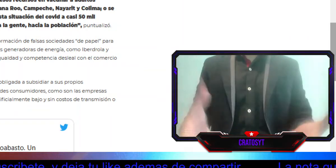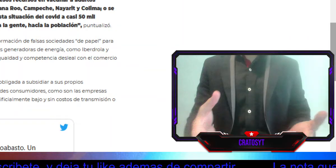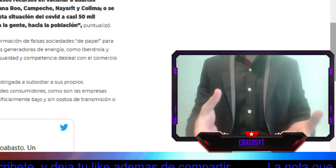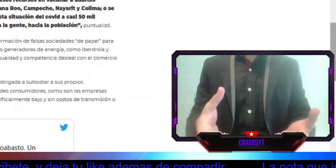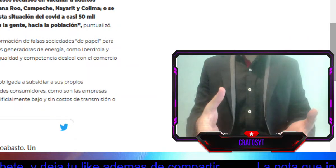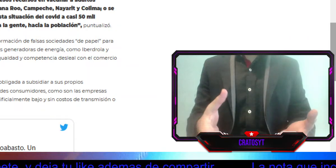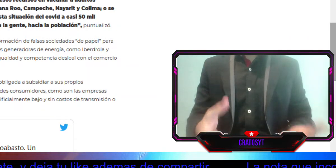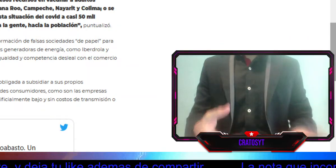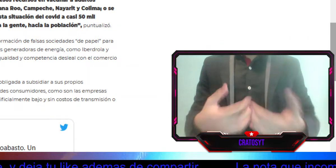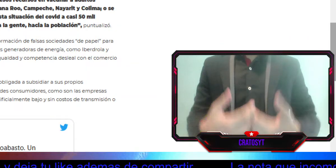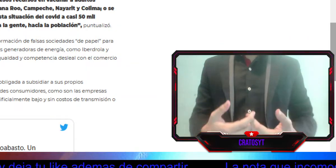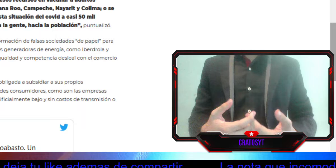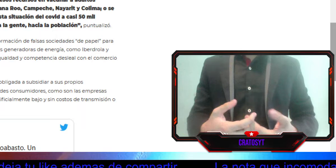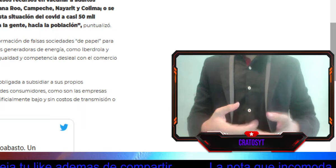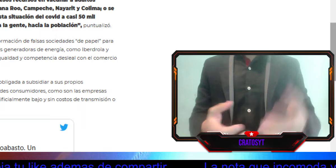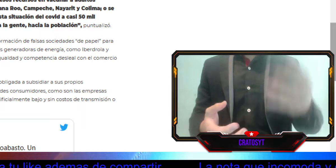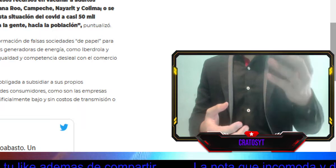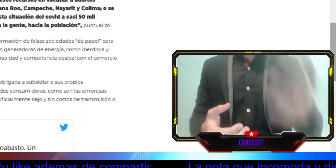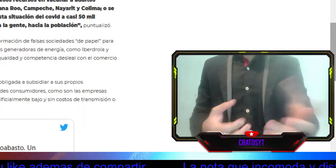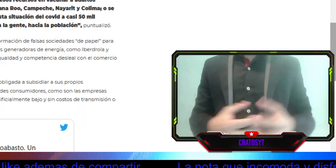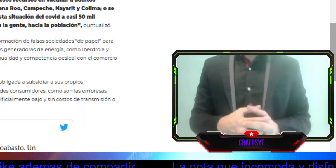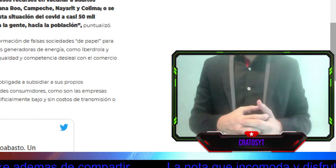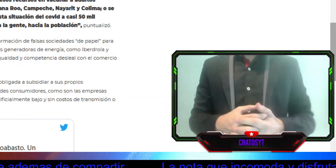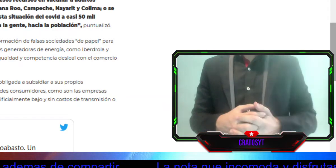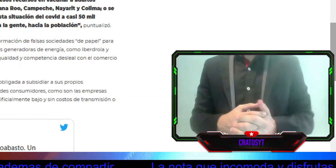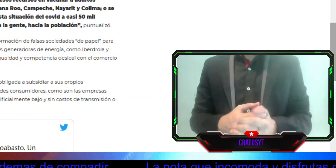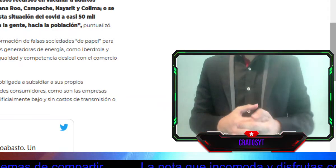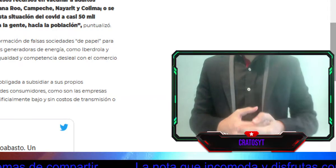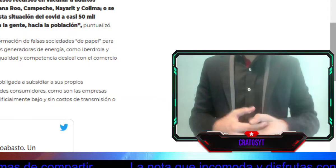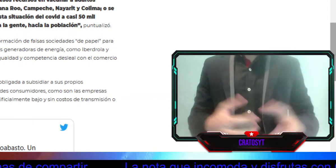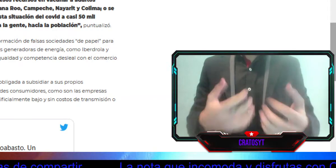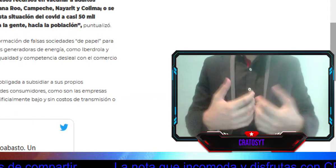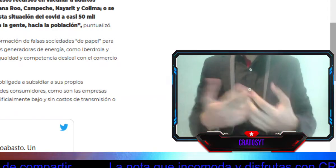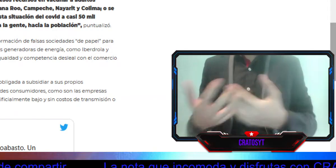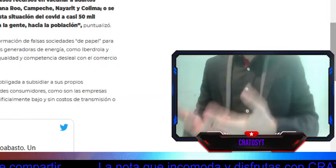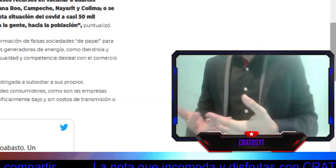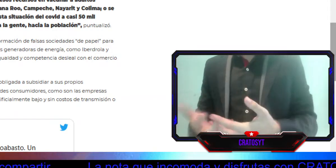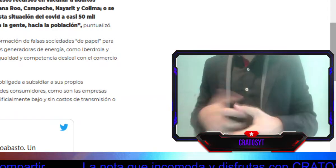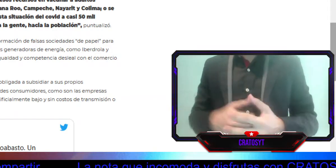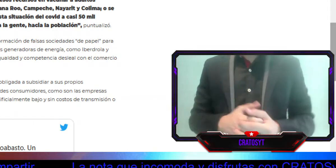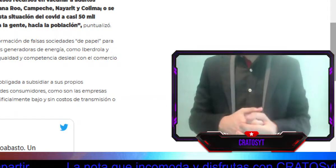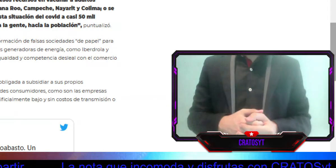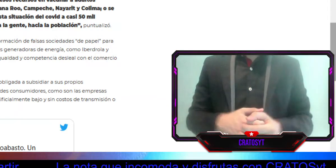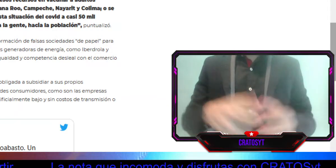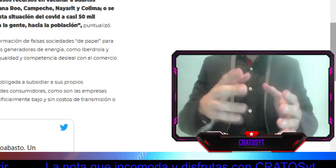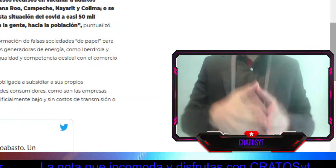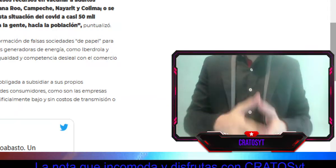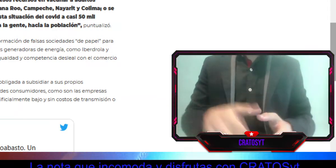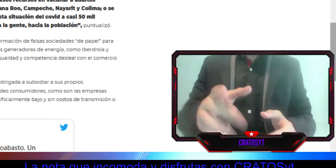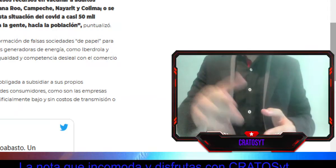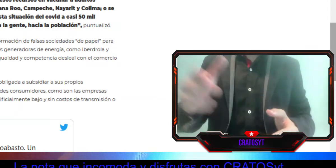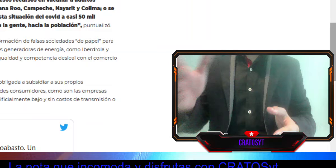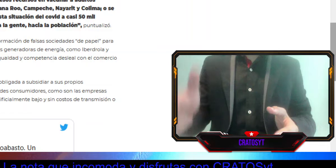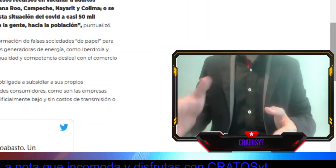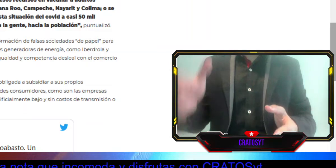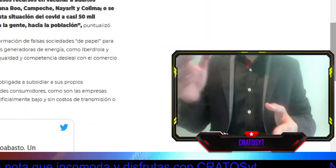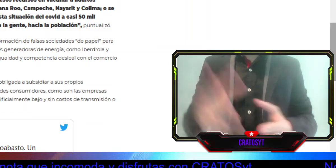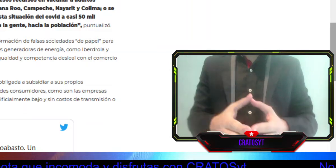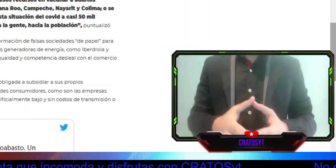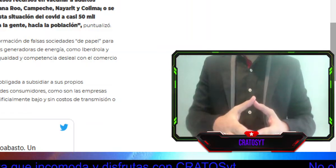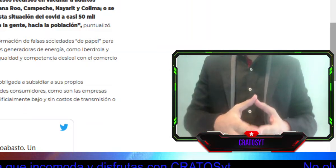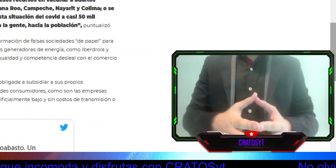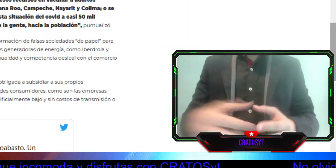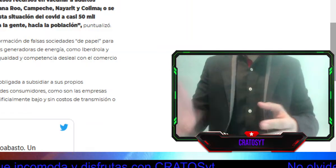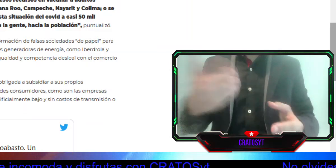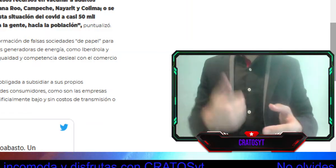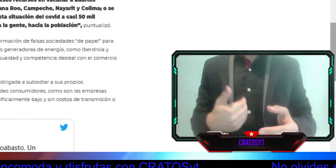en estos momentos. Por ello, que estas empresas se estén viendo beneficiadas cuando la mayoría de los mexicanos, si nos pasamos de cierto límite de